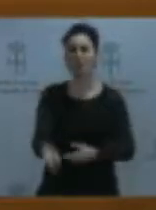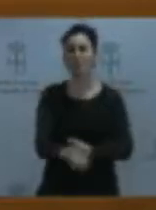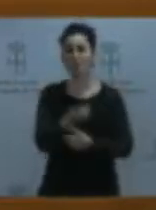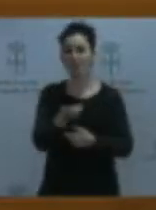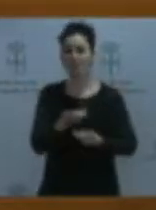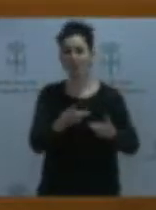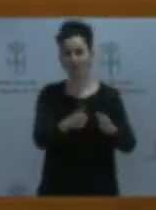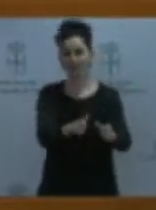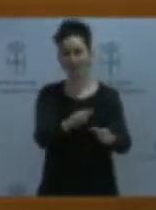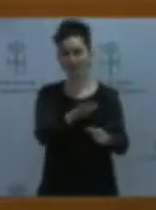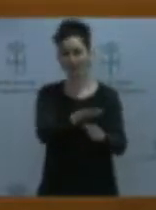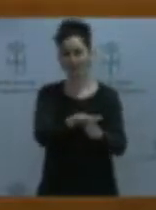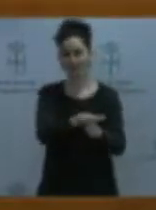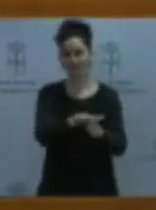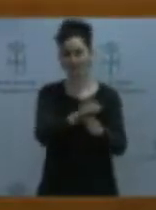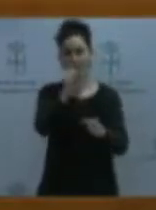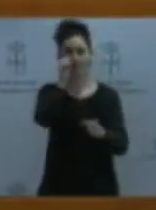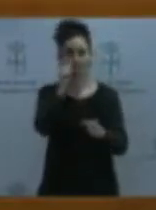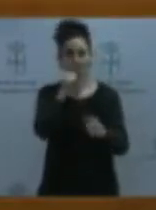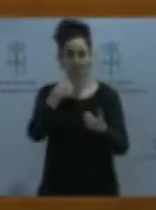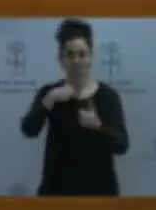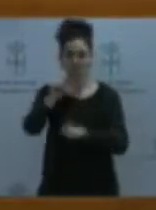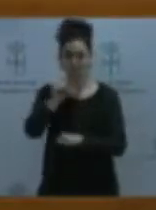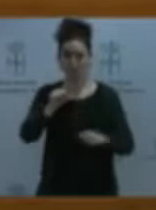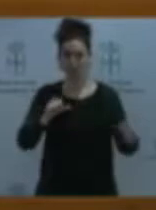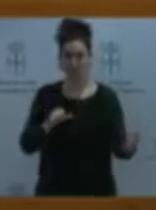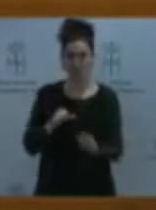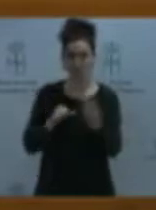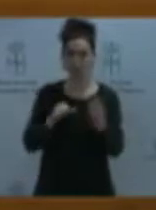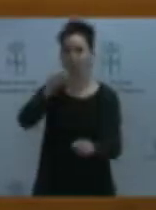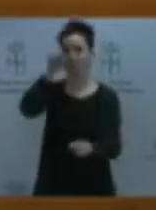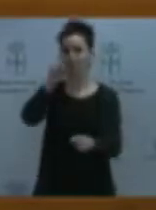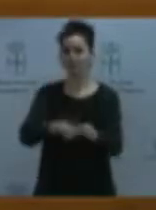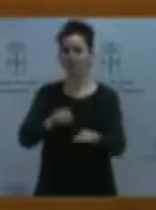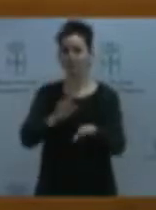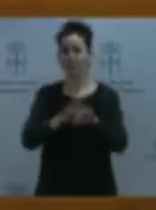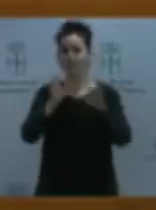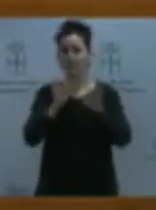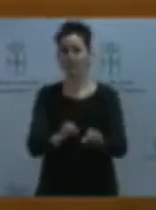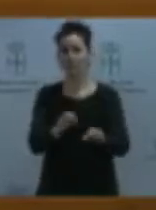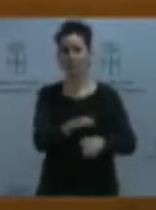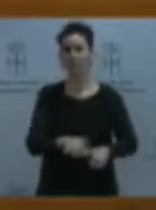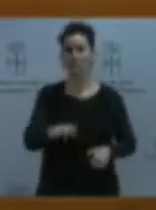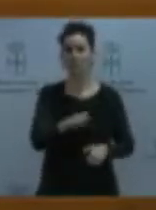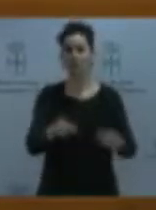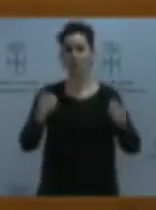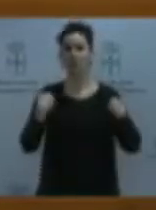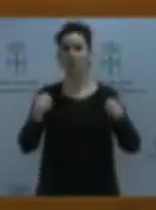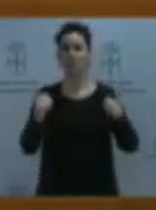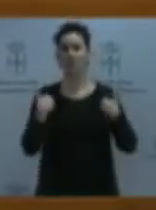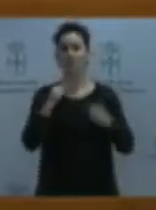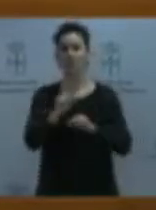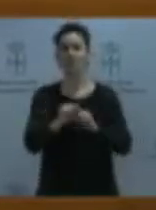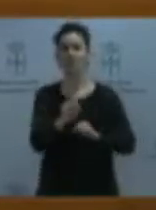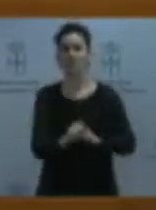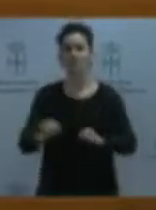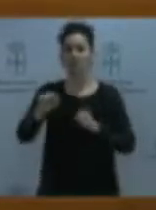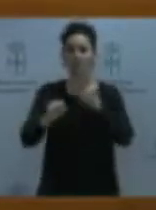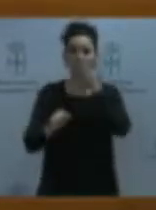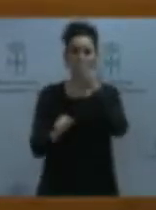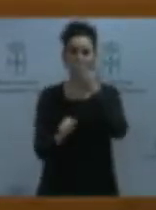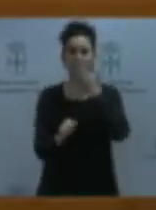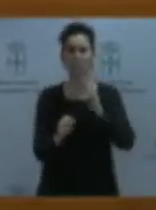Gijón participan en las labores de eliminación de las zonas que les corresponden según el protocolo. Bueno, pues según la resolución del 16 de febrero